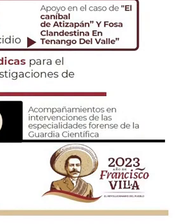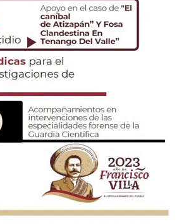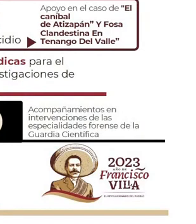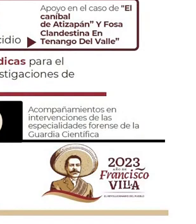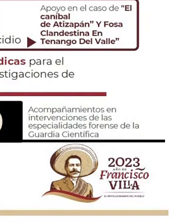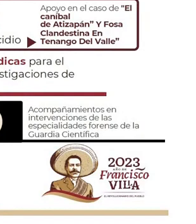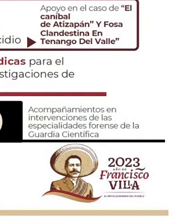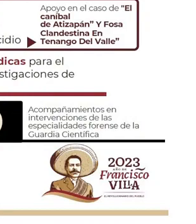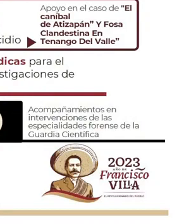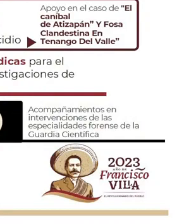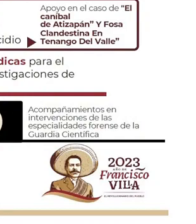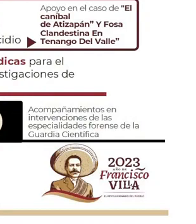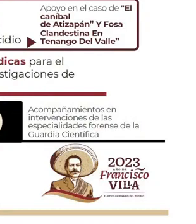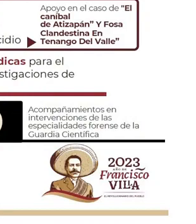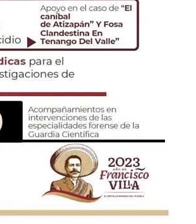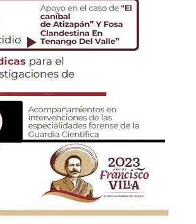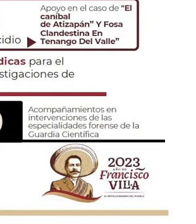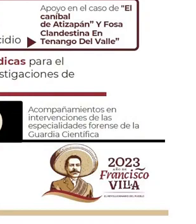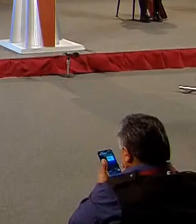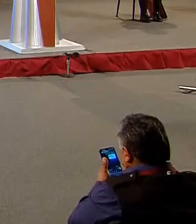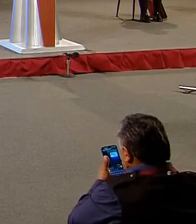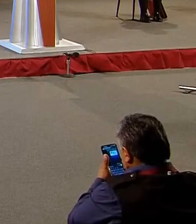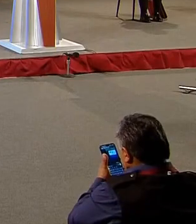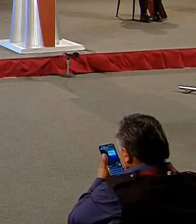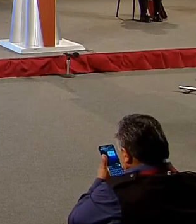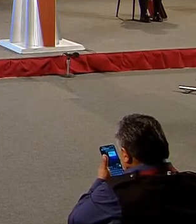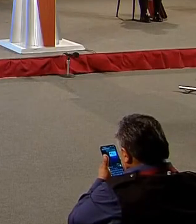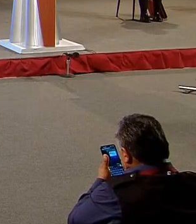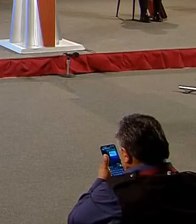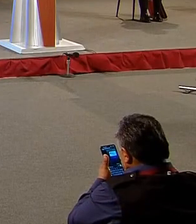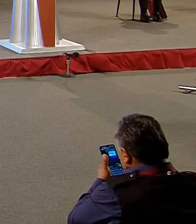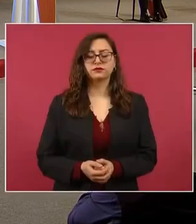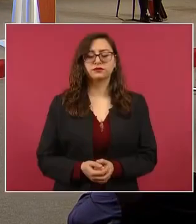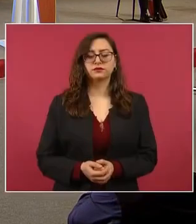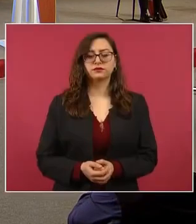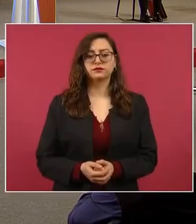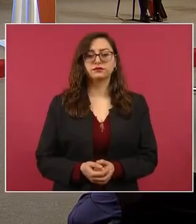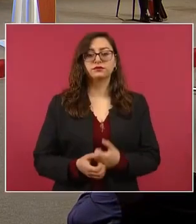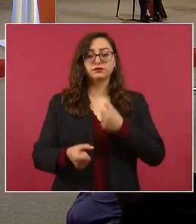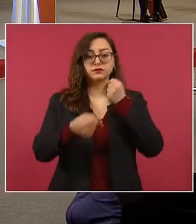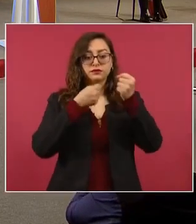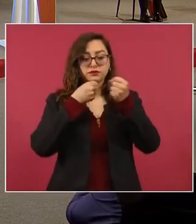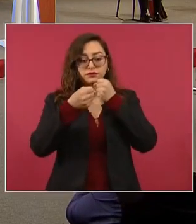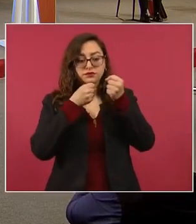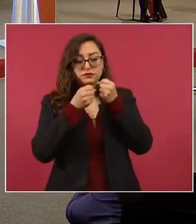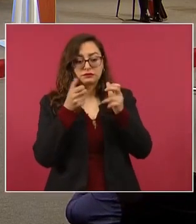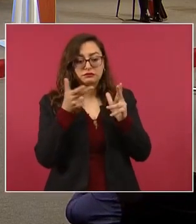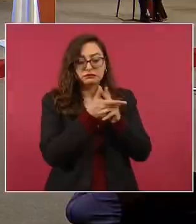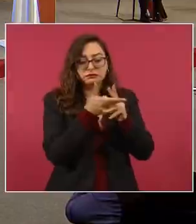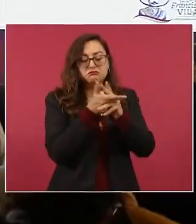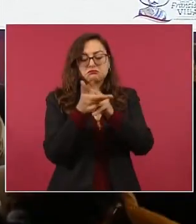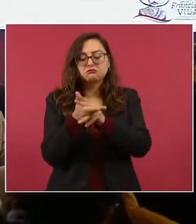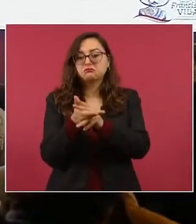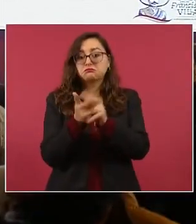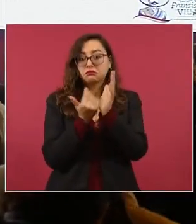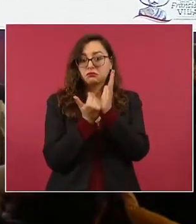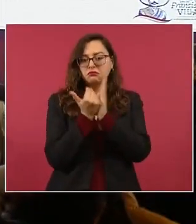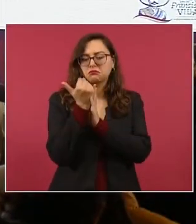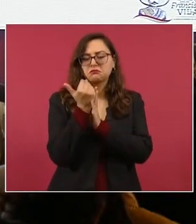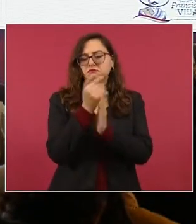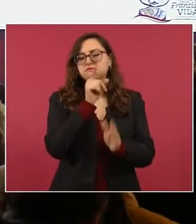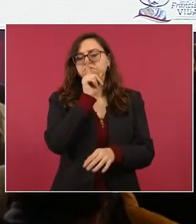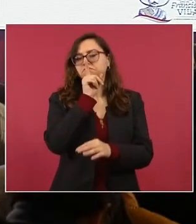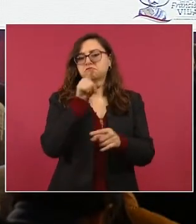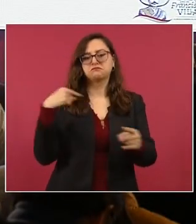Adelante. En cuanto a asesinatos de periodistas, se mantiene la misma cifra de la vez pasada, 13